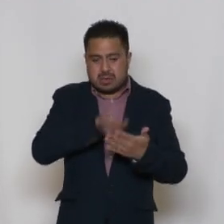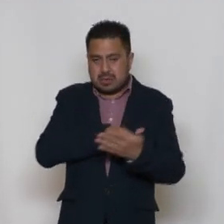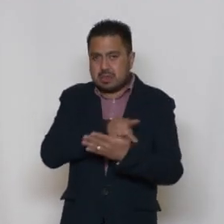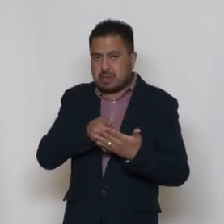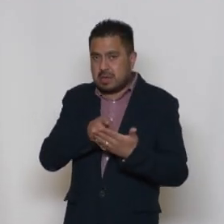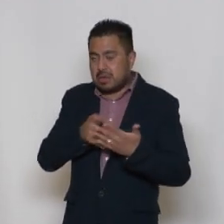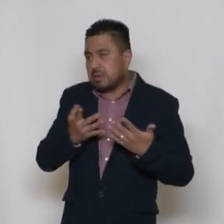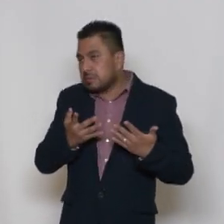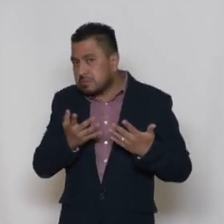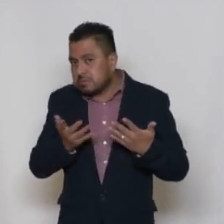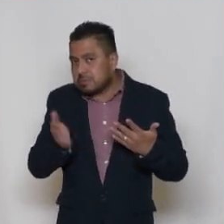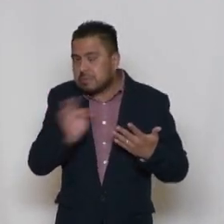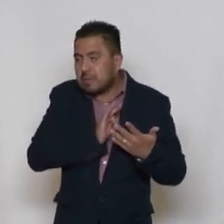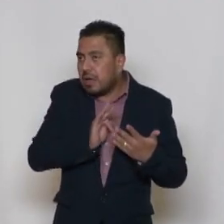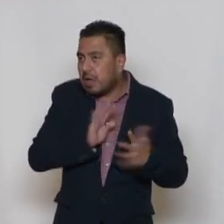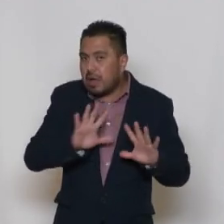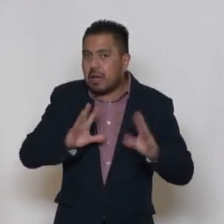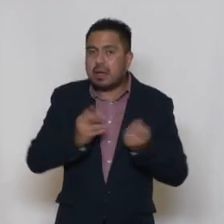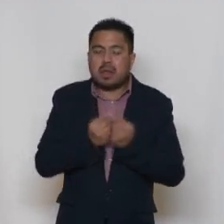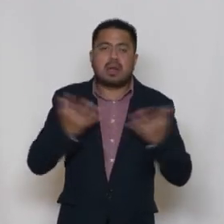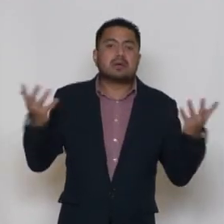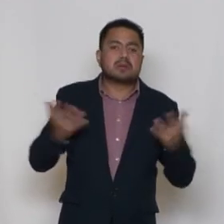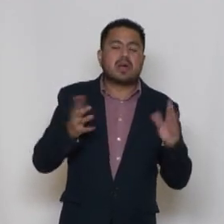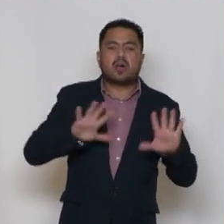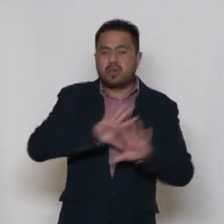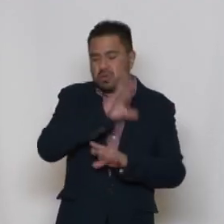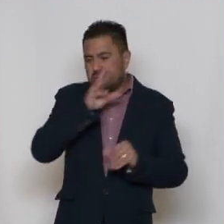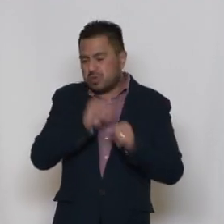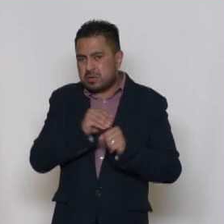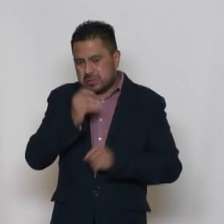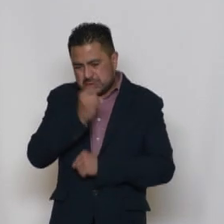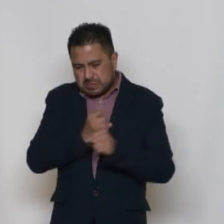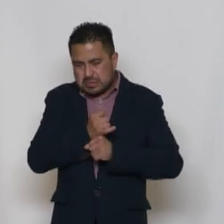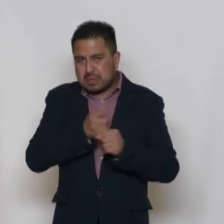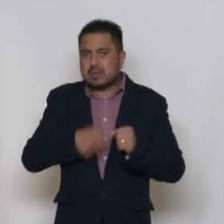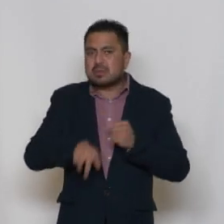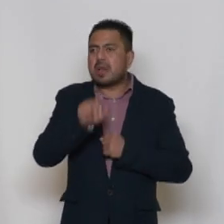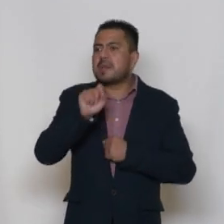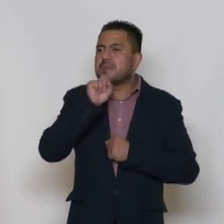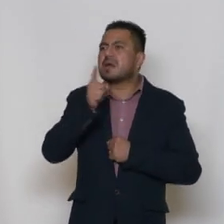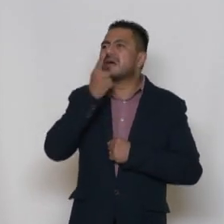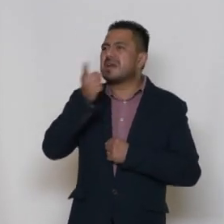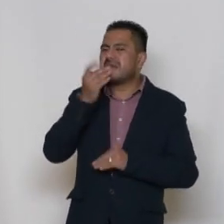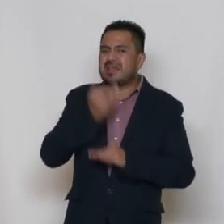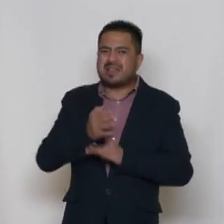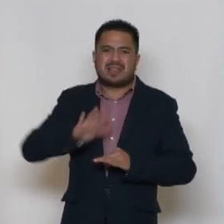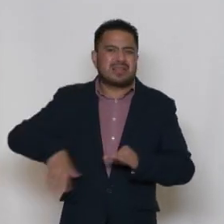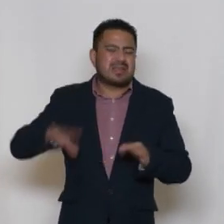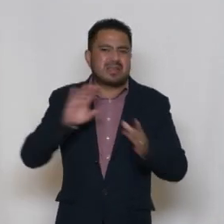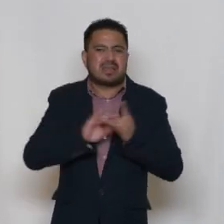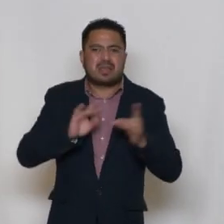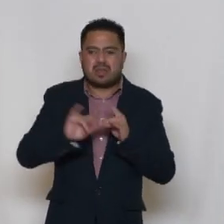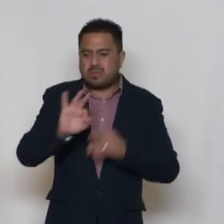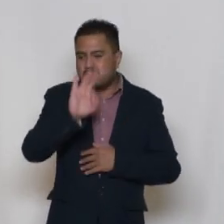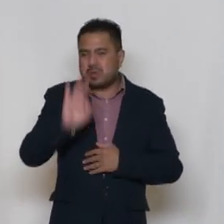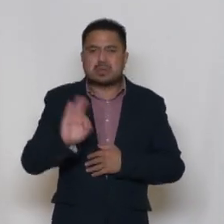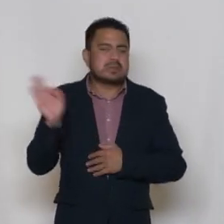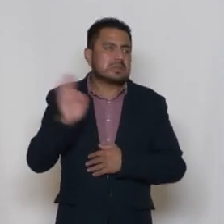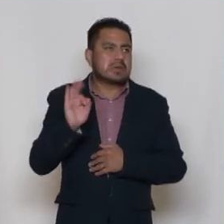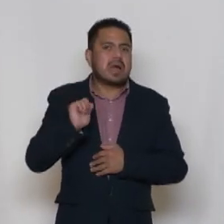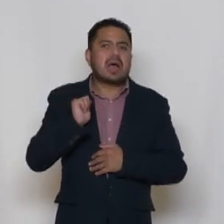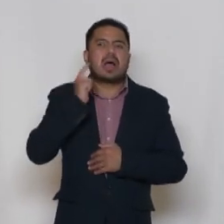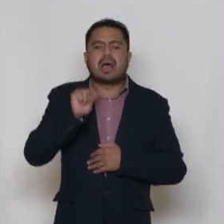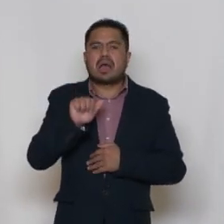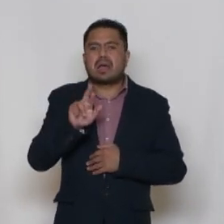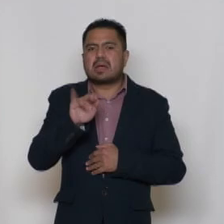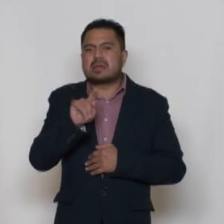estadística, ¿no? Para hacer como todos los análisis estadísticos, pero también decías porcentajes, quizá algo de